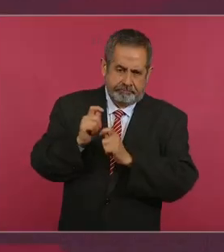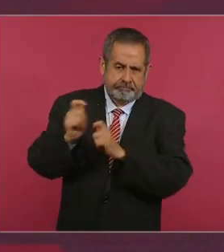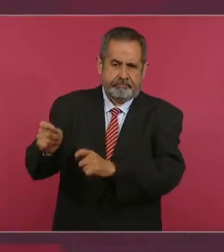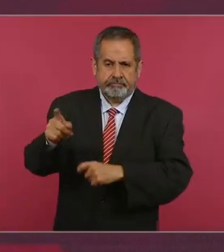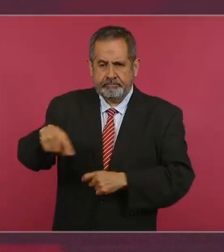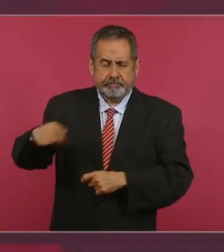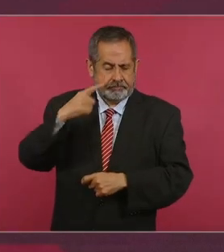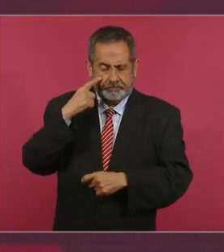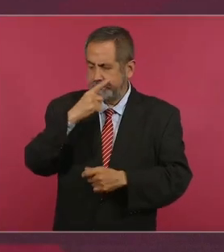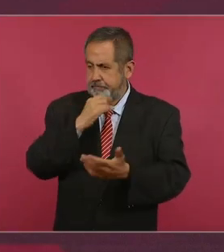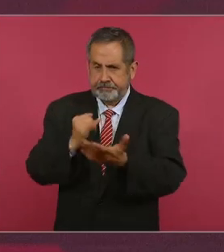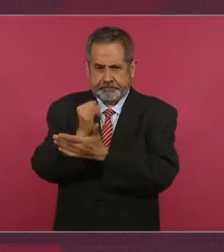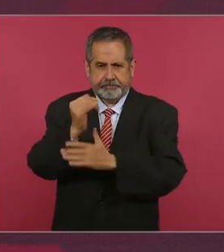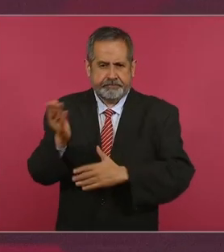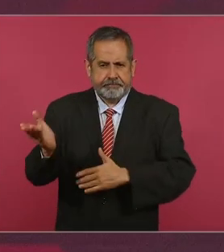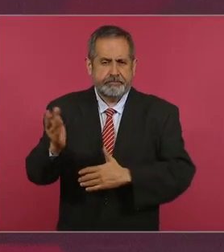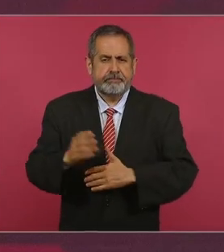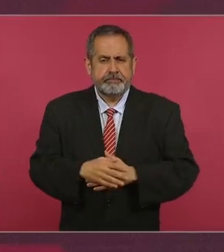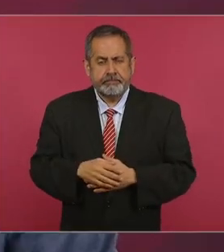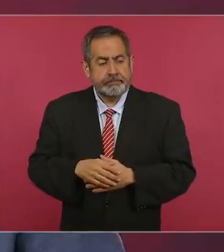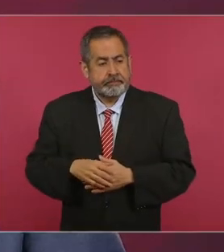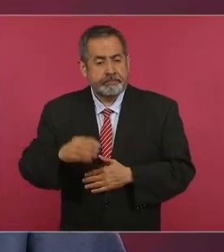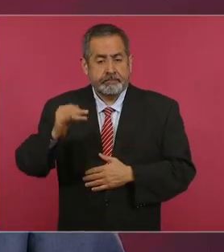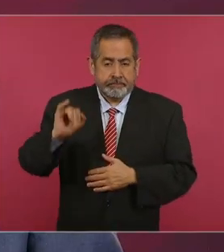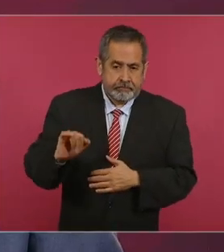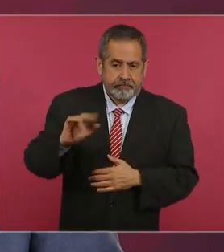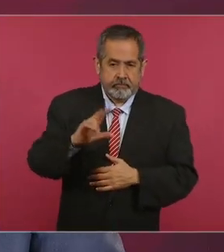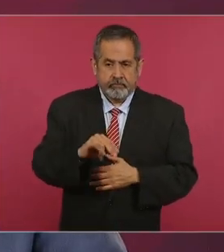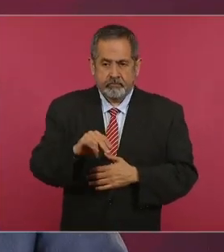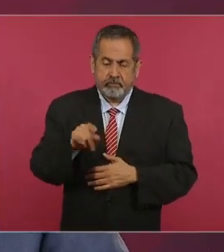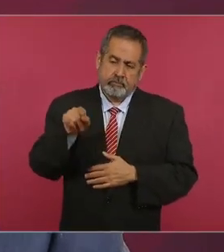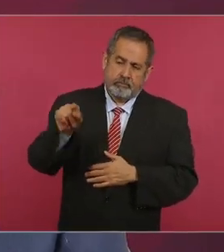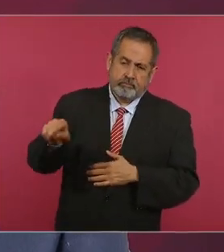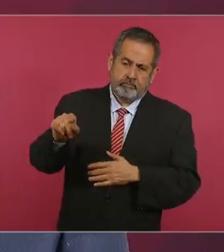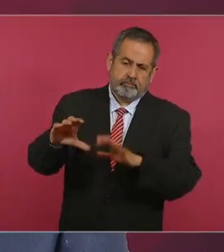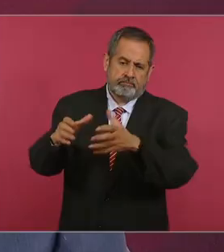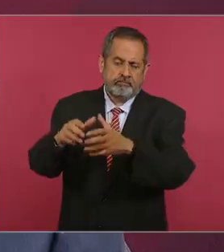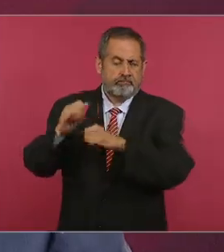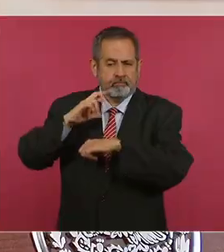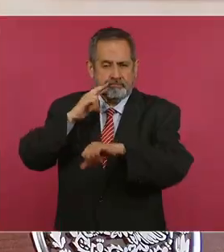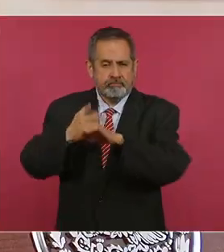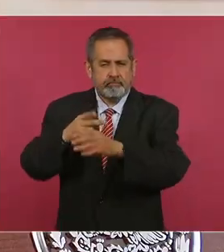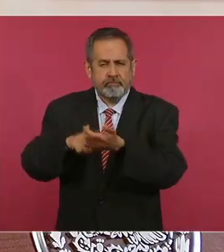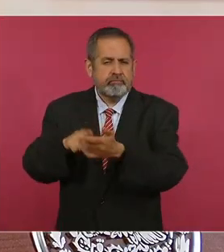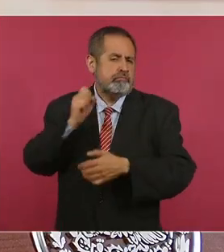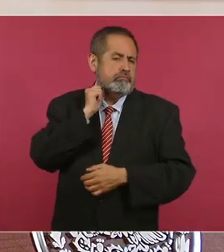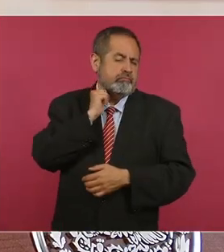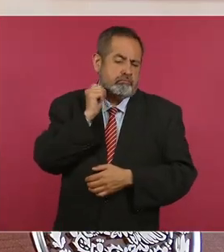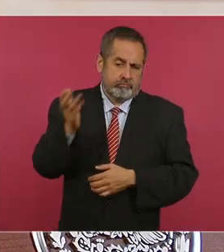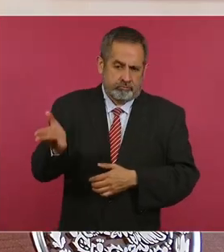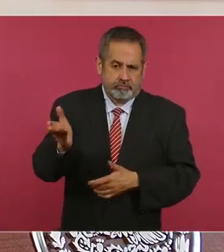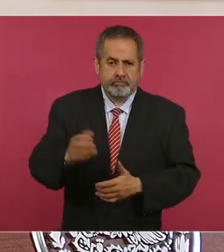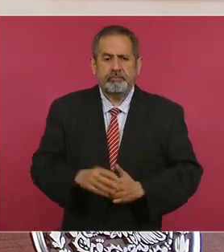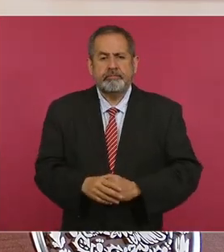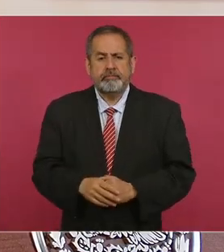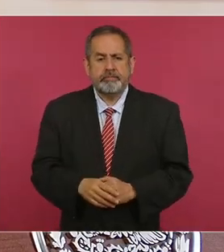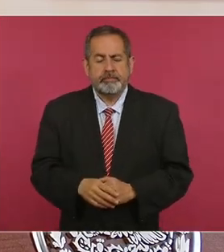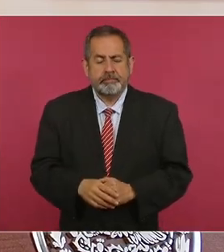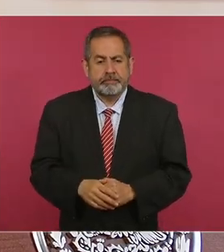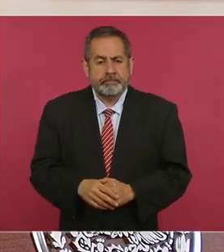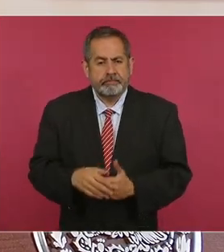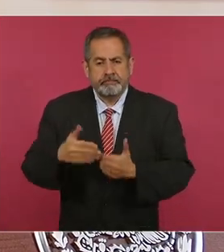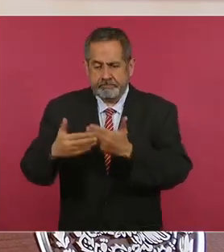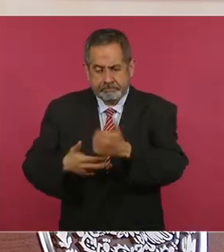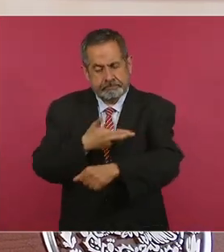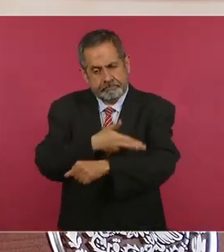decidir si se acepta o no se acepta. Entonces, el procedimiento